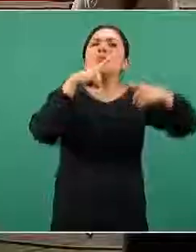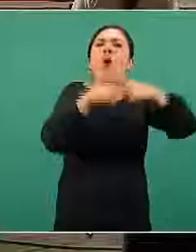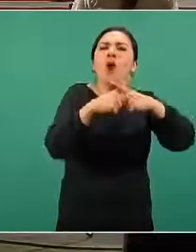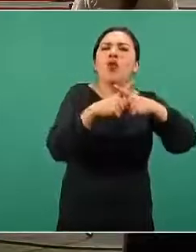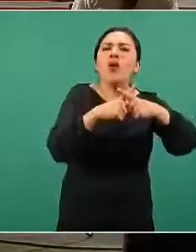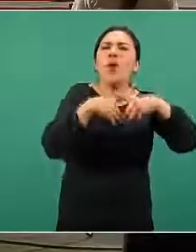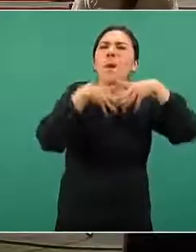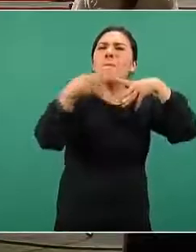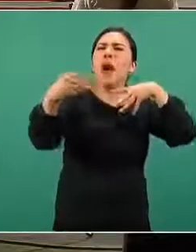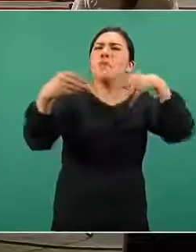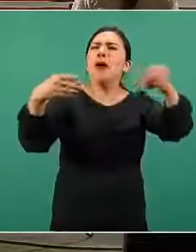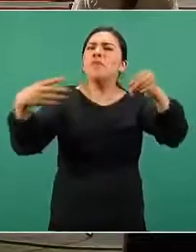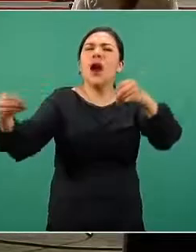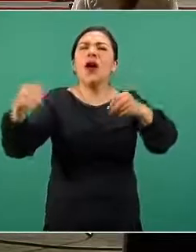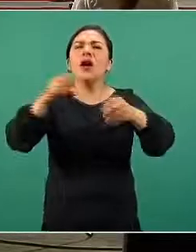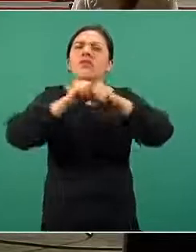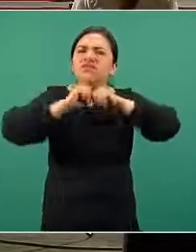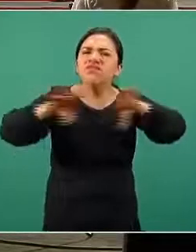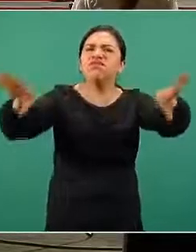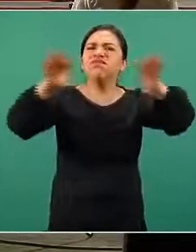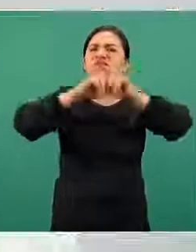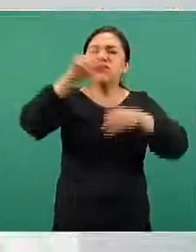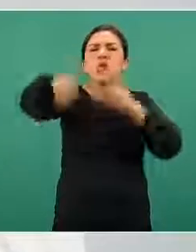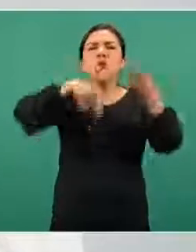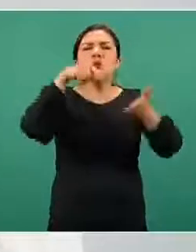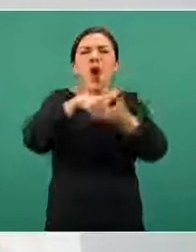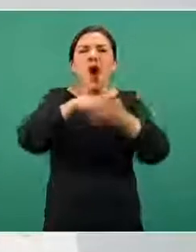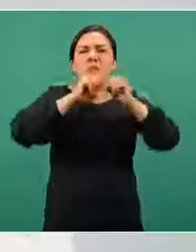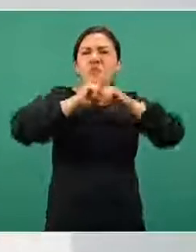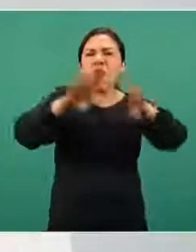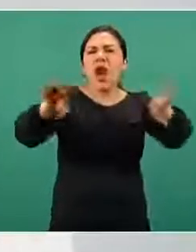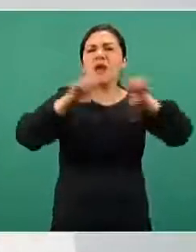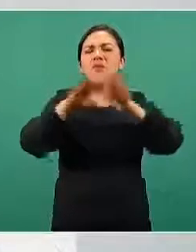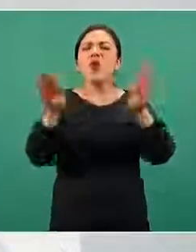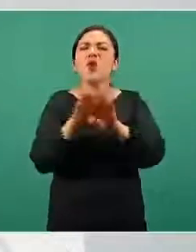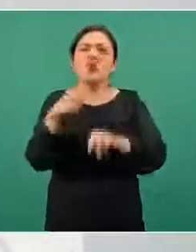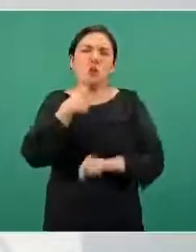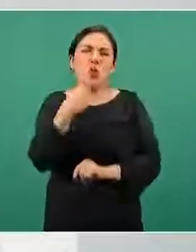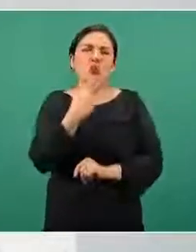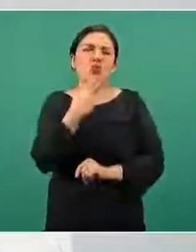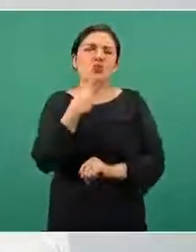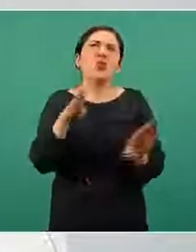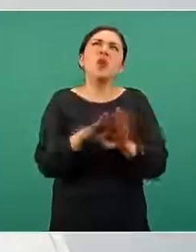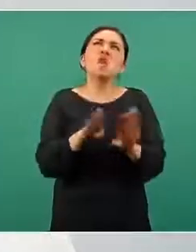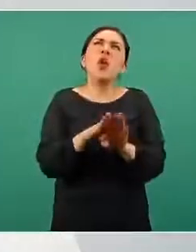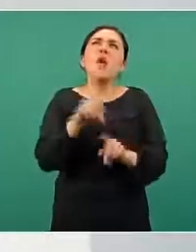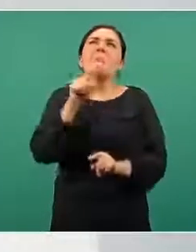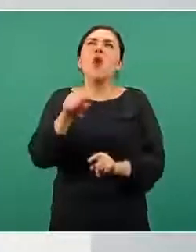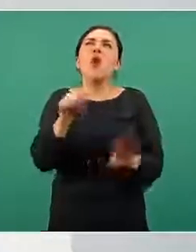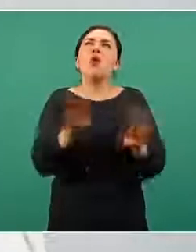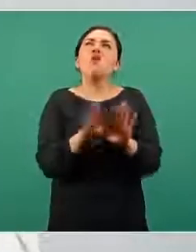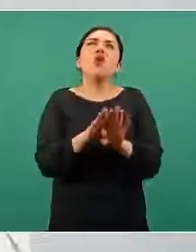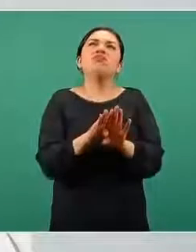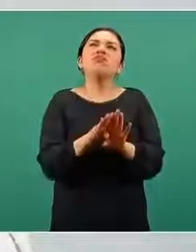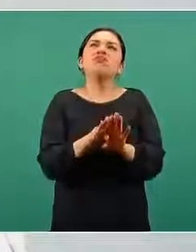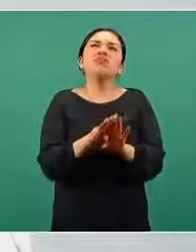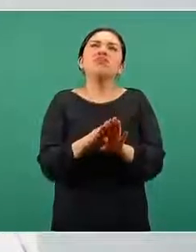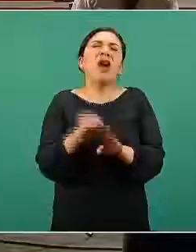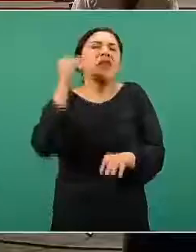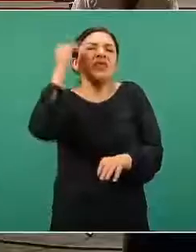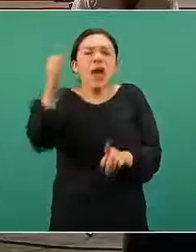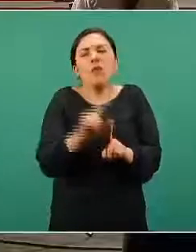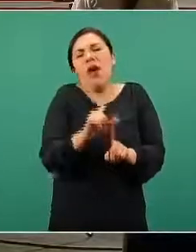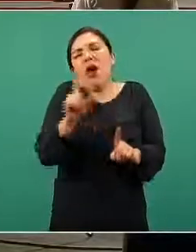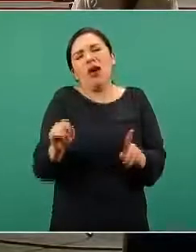lo difundimos en unidades que nosotros utilizamos, quizá un poquito fuera de tiempo,